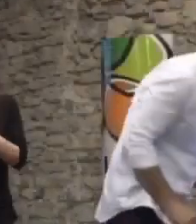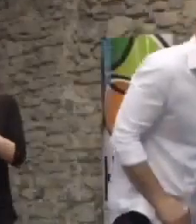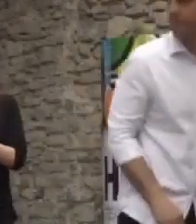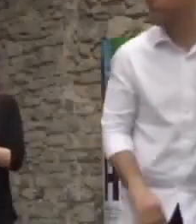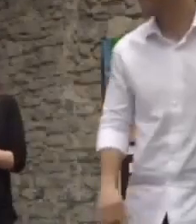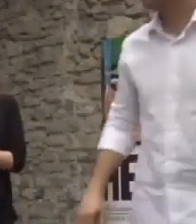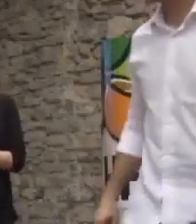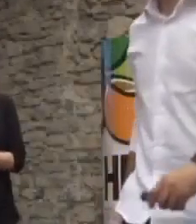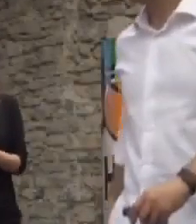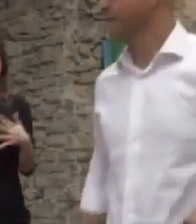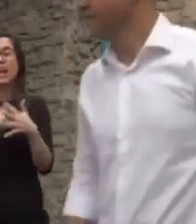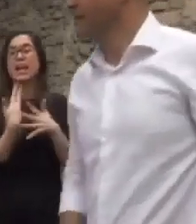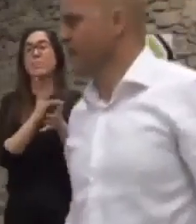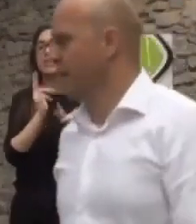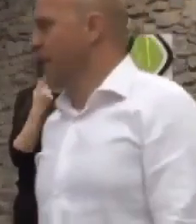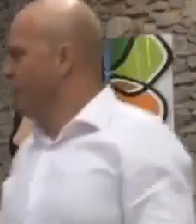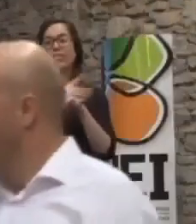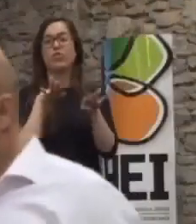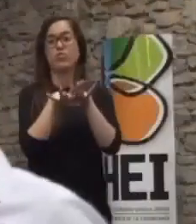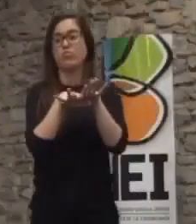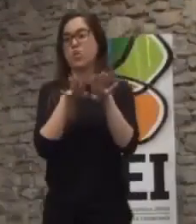Vasca Antirrumores. Nahi duzunean, Leticia.